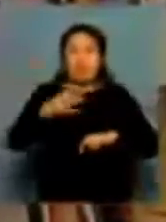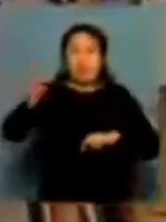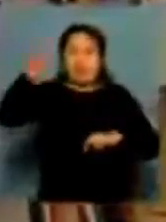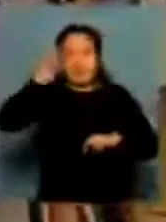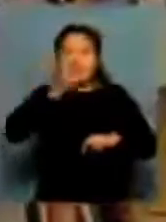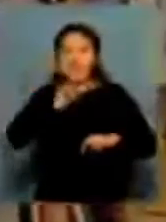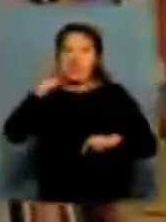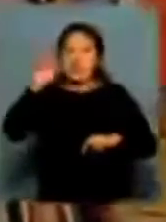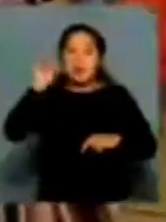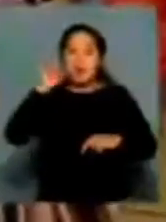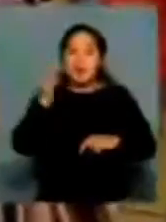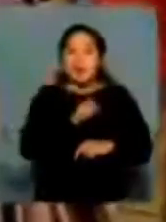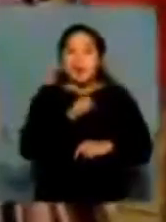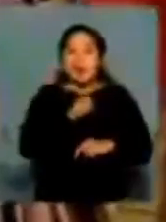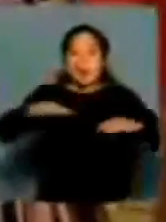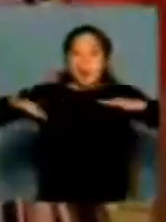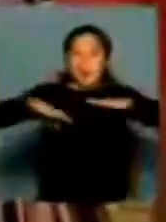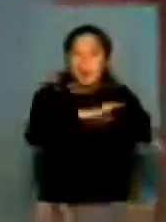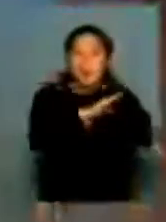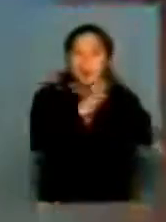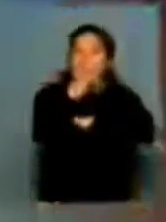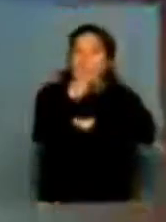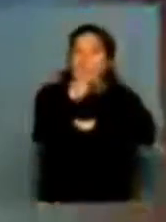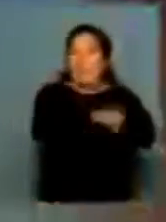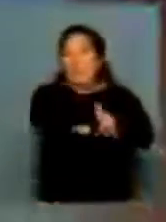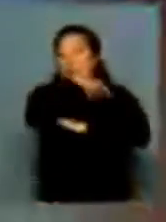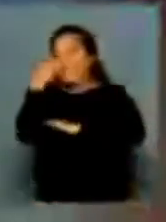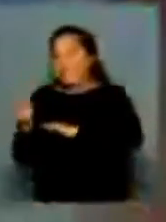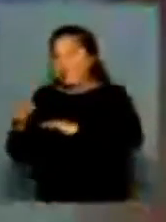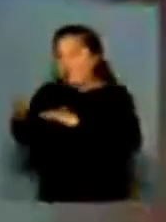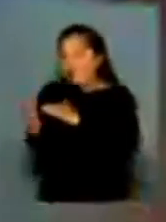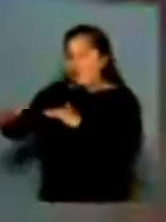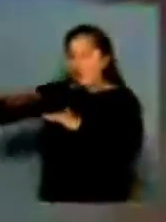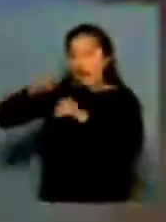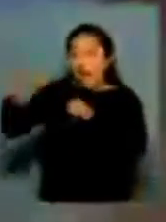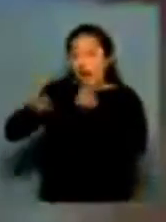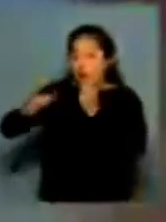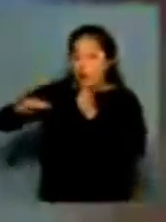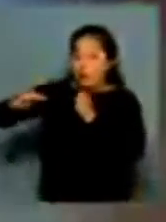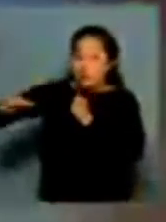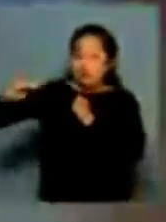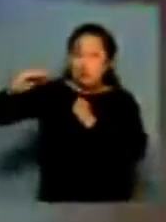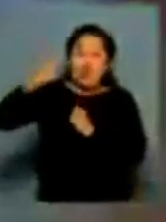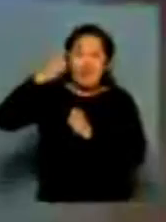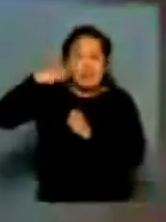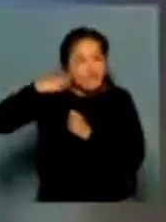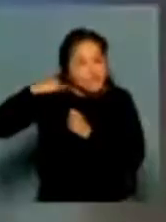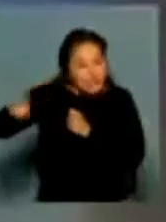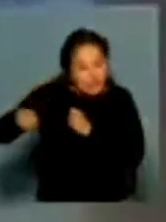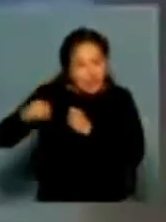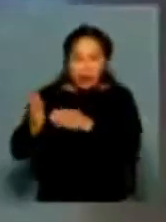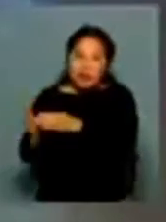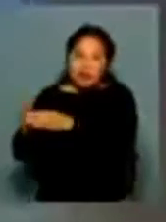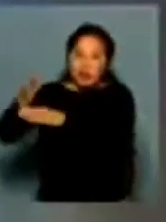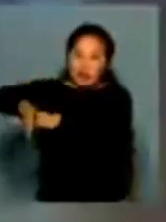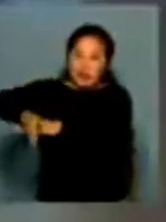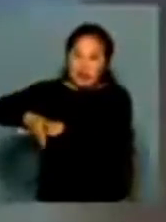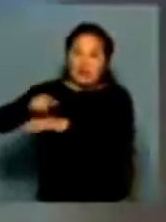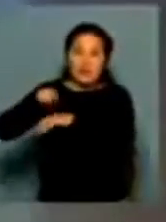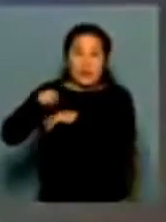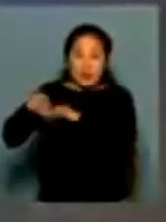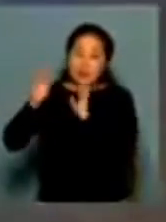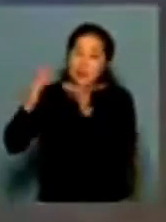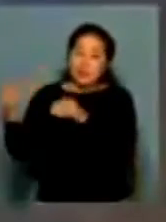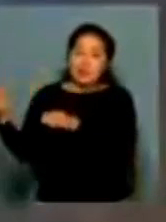rectorado, que está sobre la avenida Bolivia, y también por el estacionamiento del rectorado, el viejo ingreso que había por el